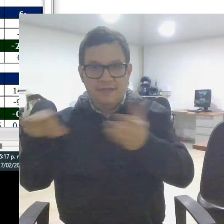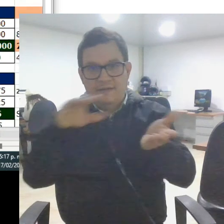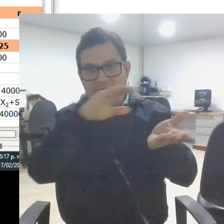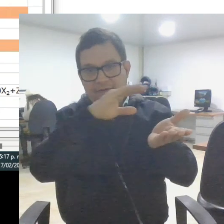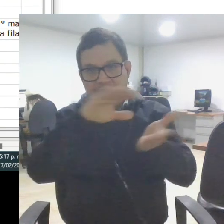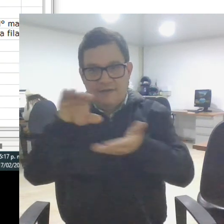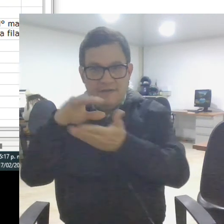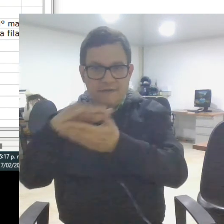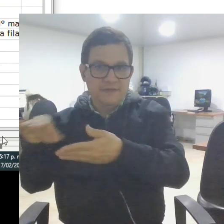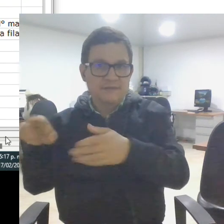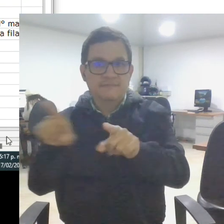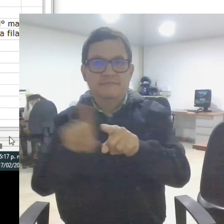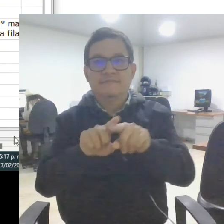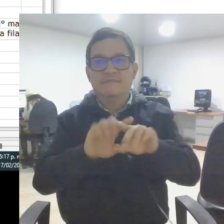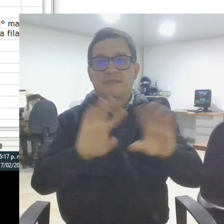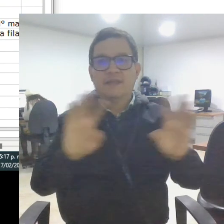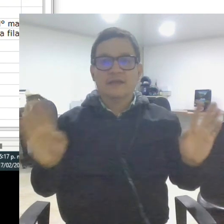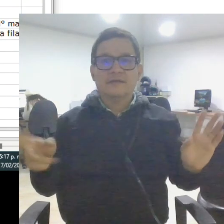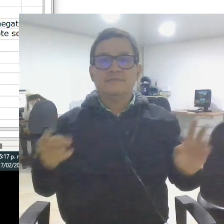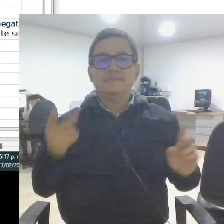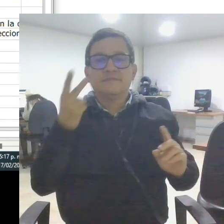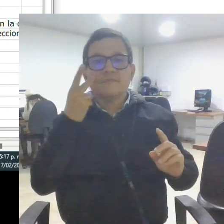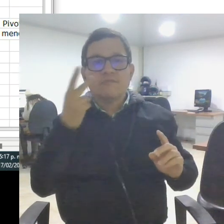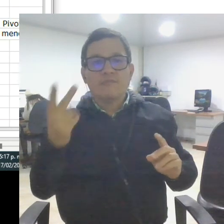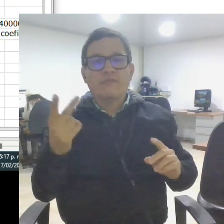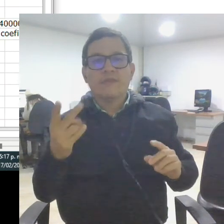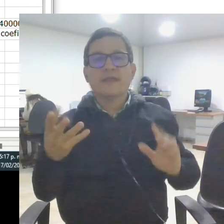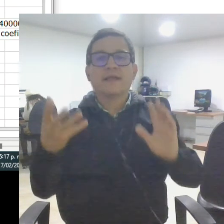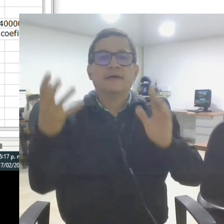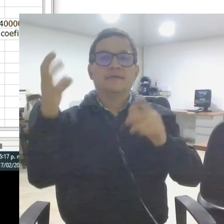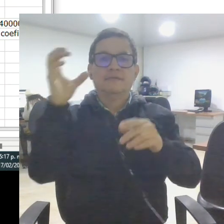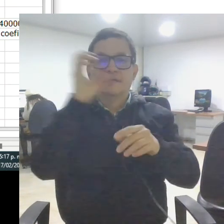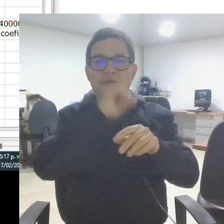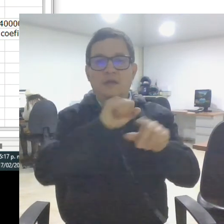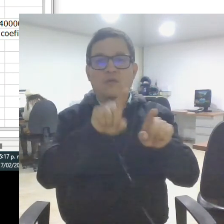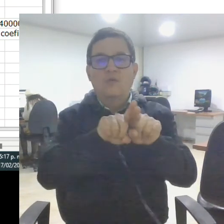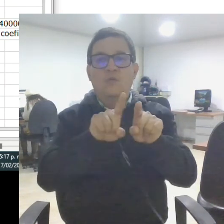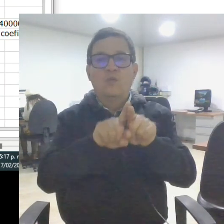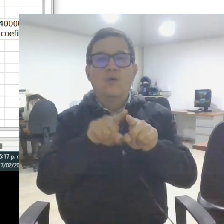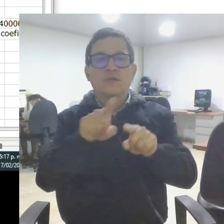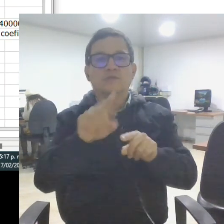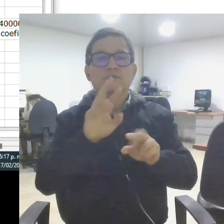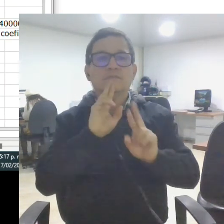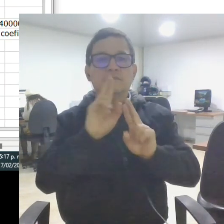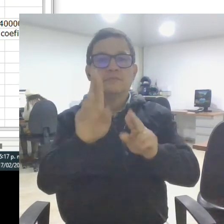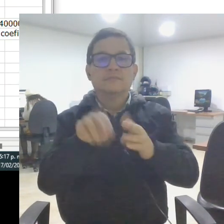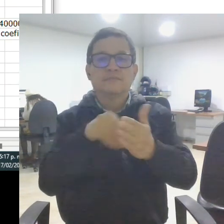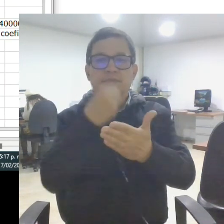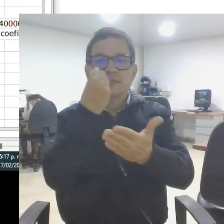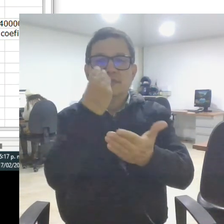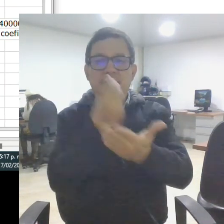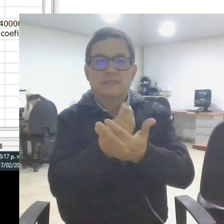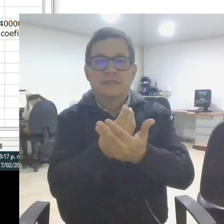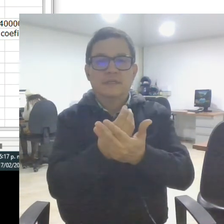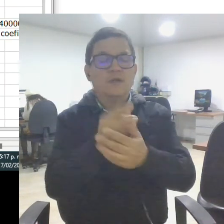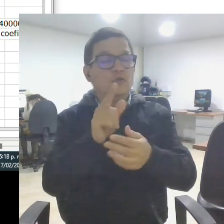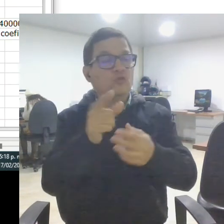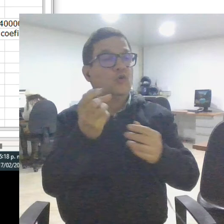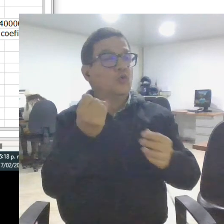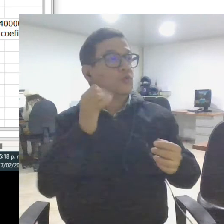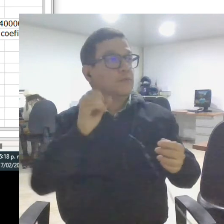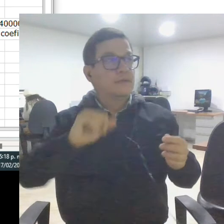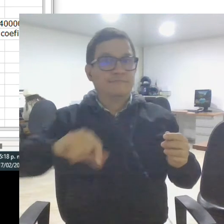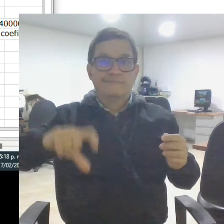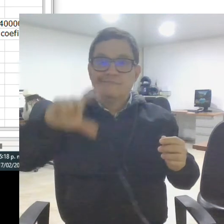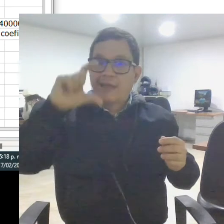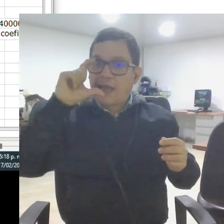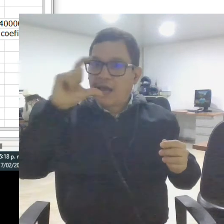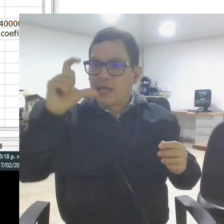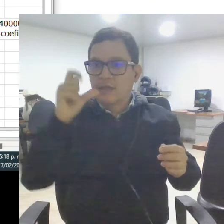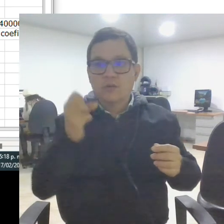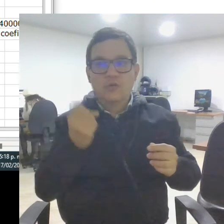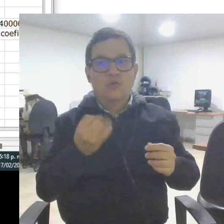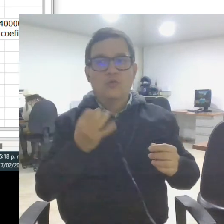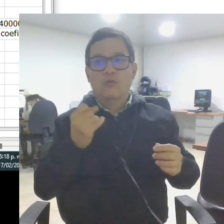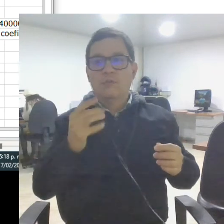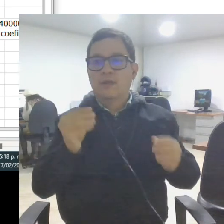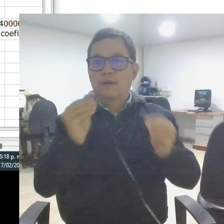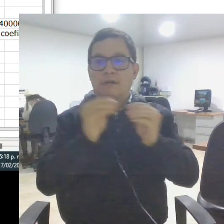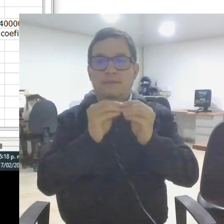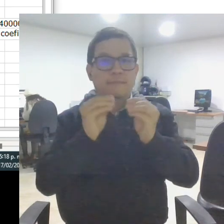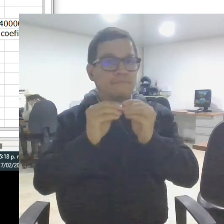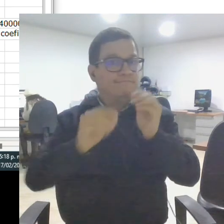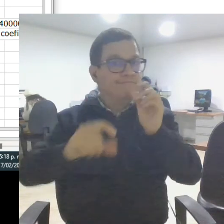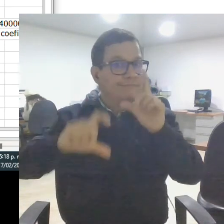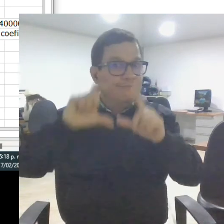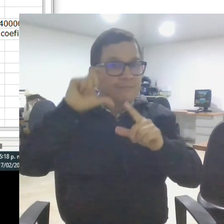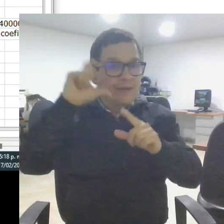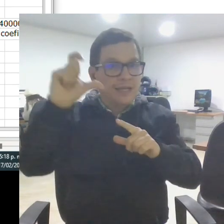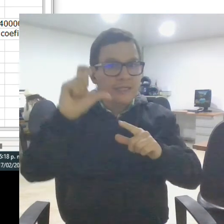Ahora bien, vamos a tener entonces este resultado. El número mayor negativo en la columna